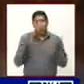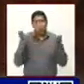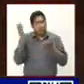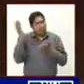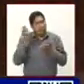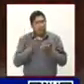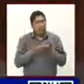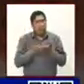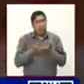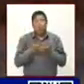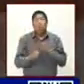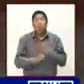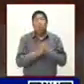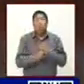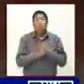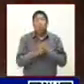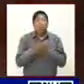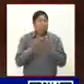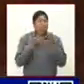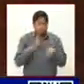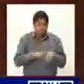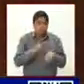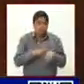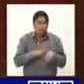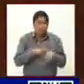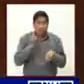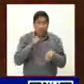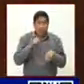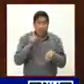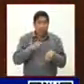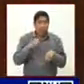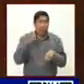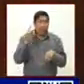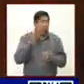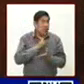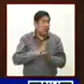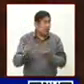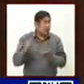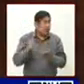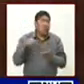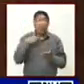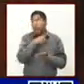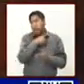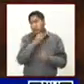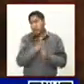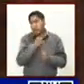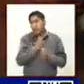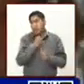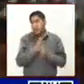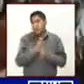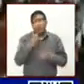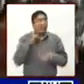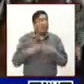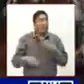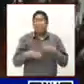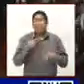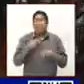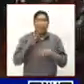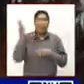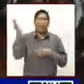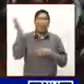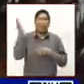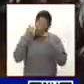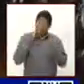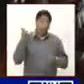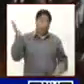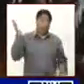estas estas señales de peligro están hace varios días acá están hace más de dos semanas Entonces tenemos que empezar a trabajar el problema es que el caudal ha